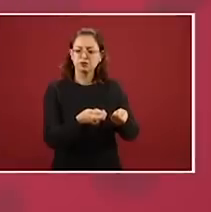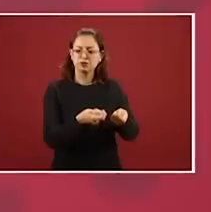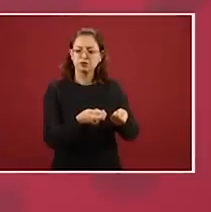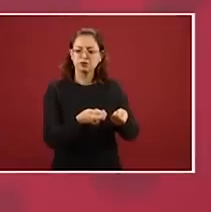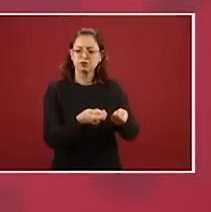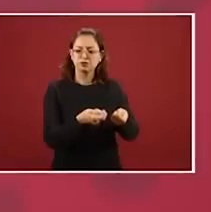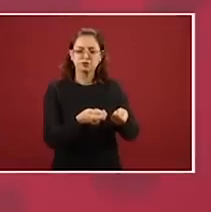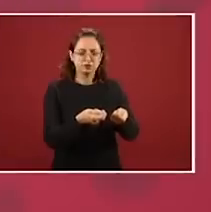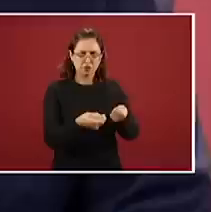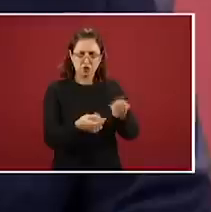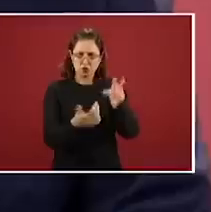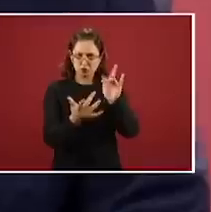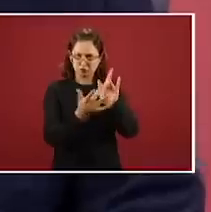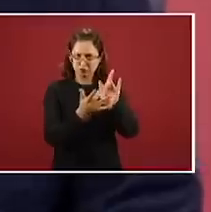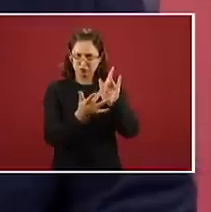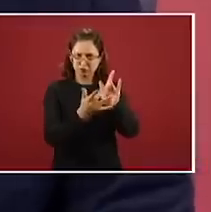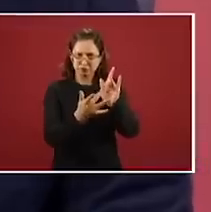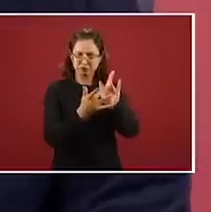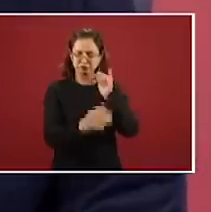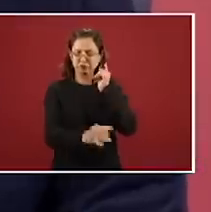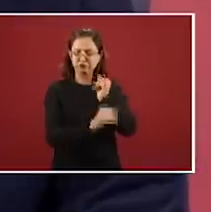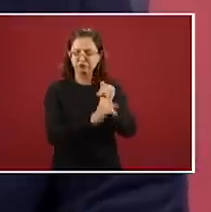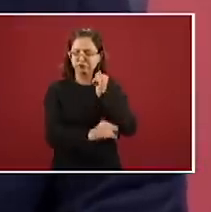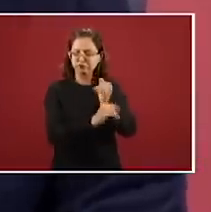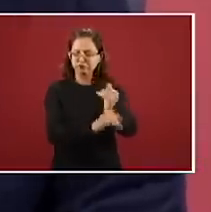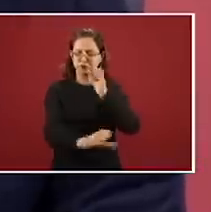La comunicación por internet